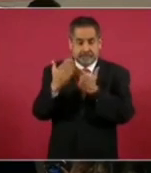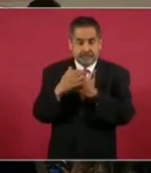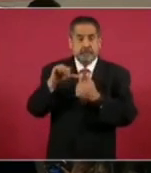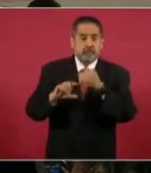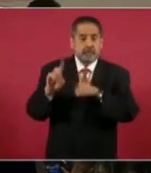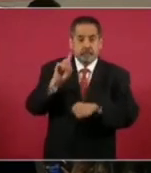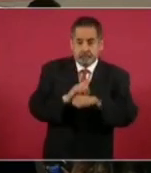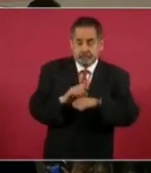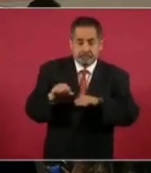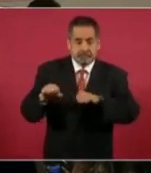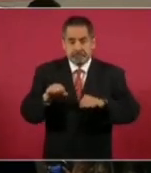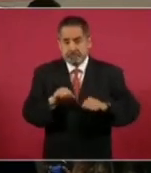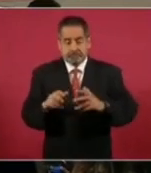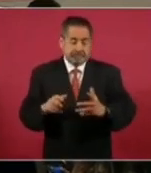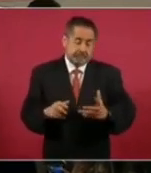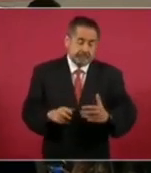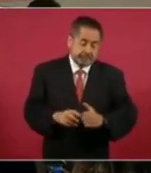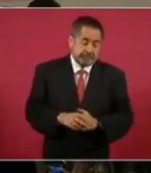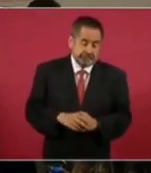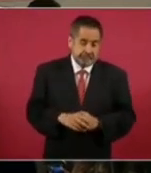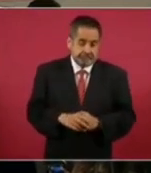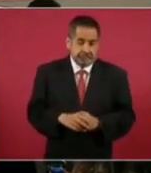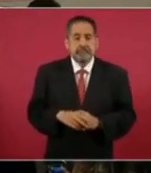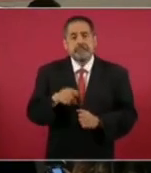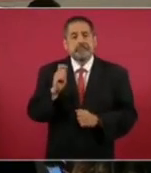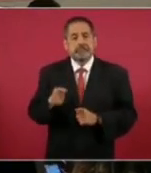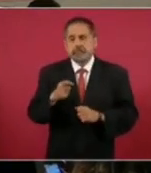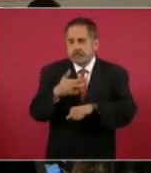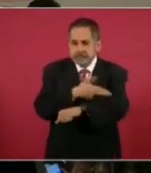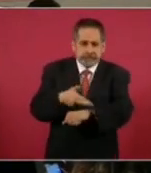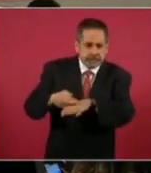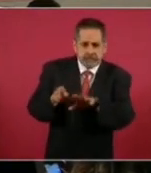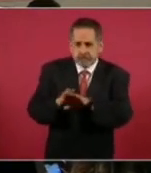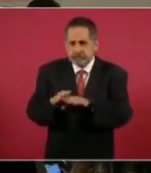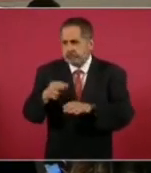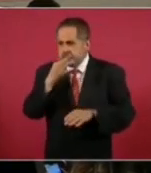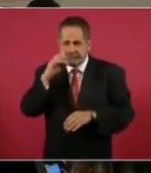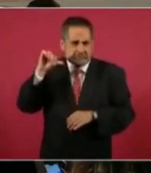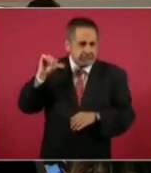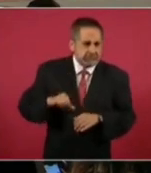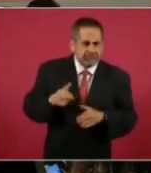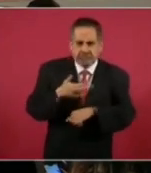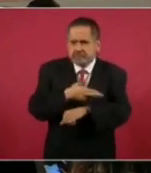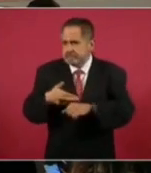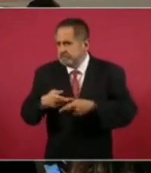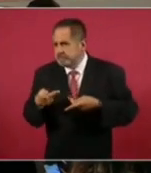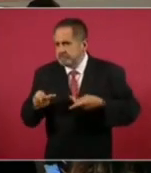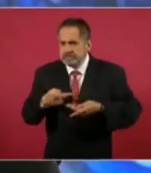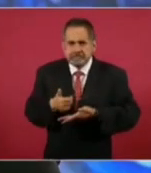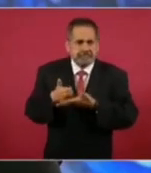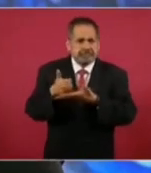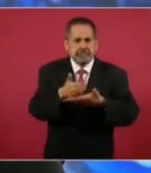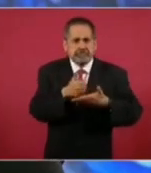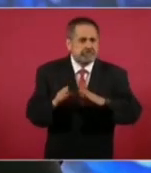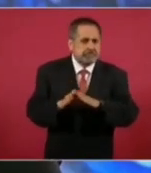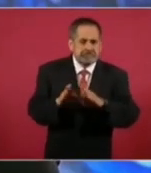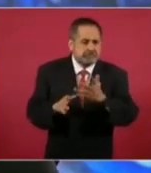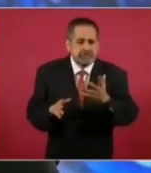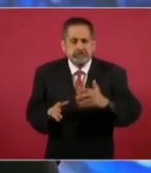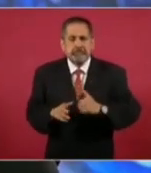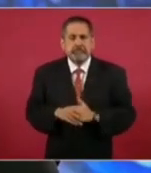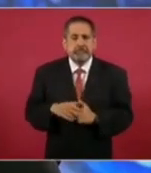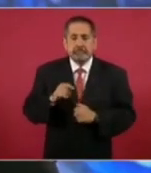hoy. Las acciones implementadas de manera inmediata y que siguen vigentes al día de hoy es